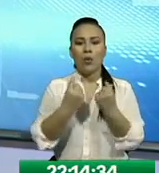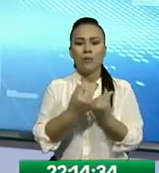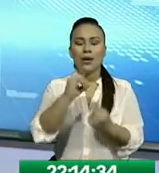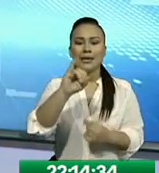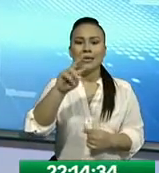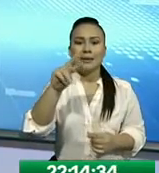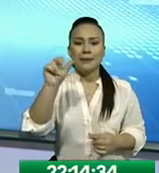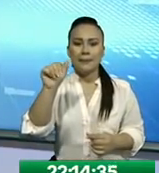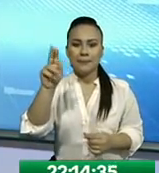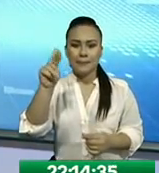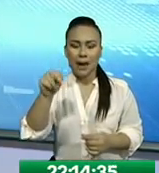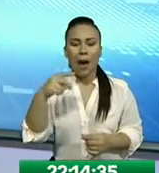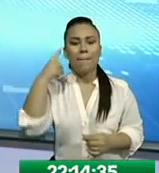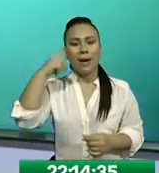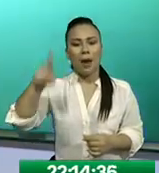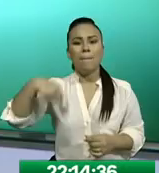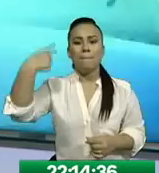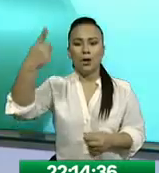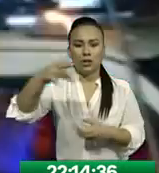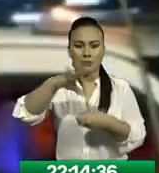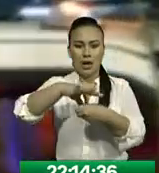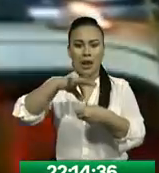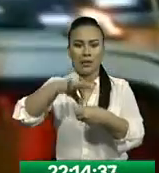para terciar en las próximas elecciones.